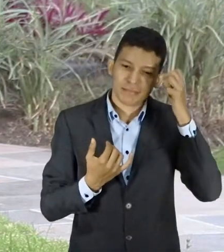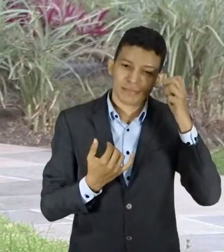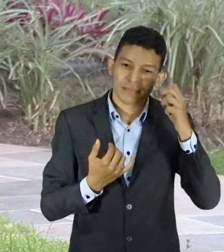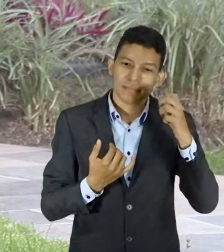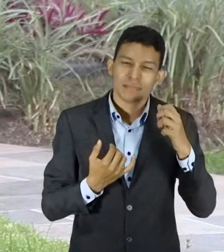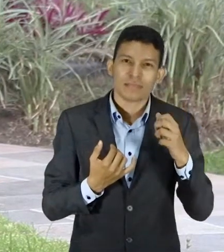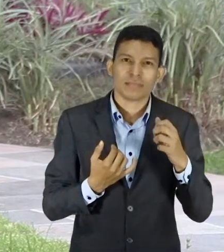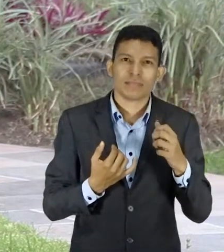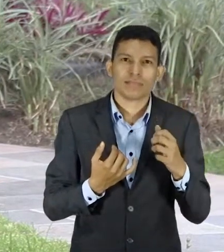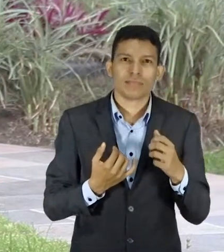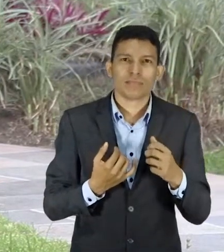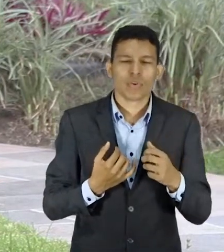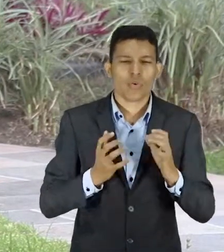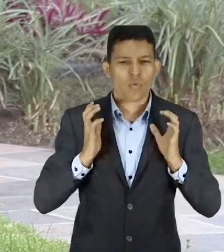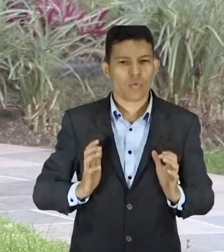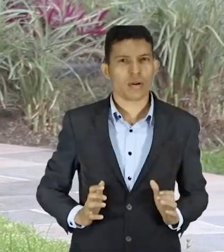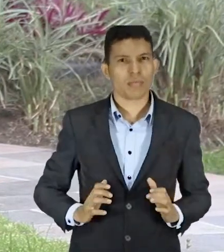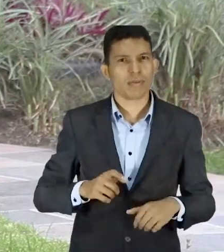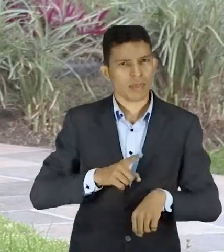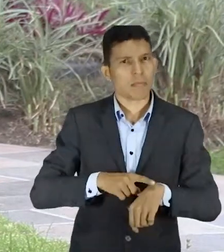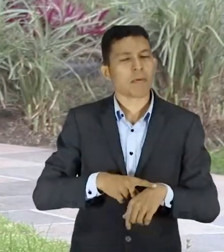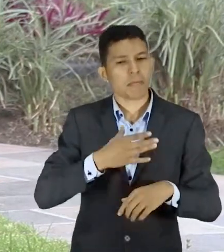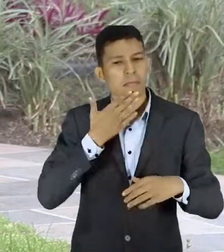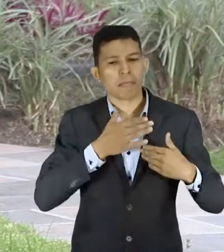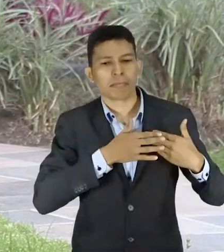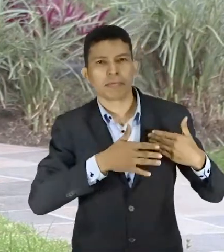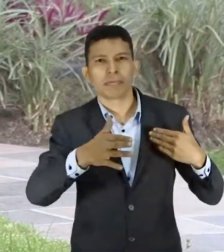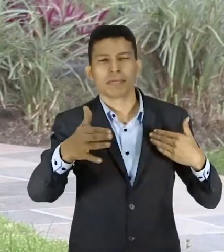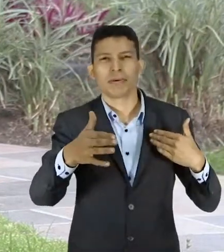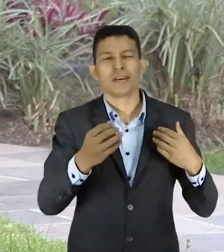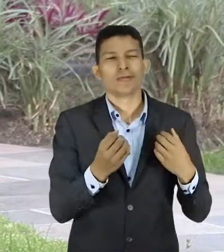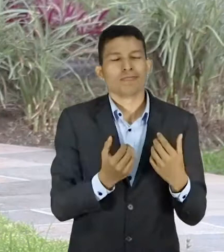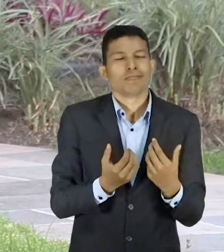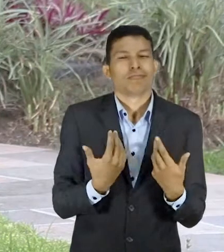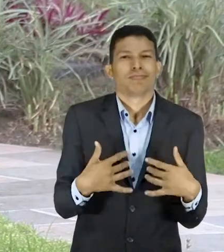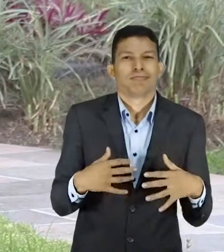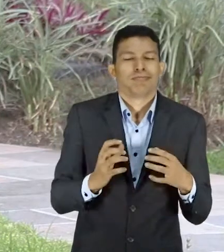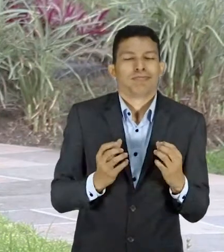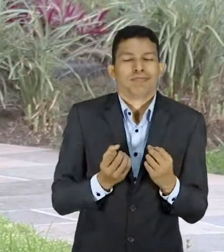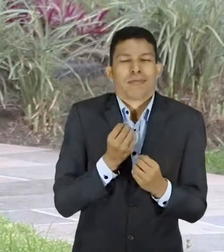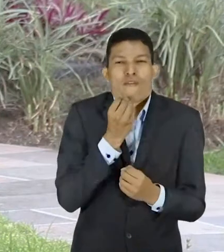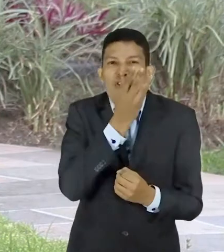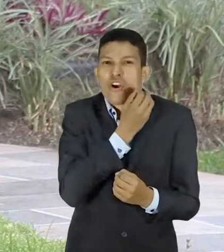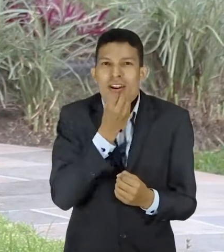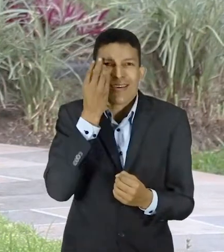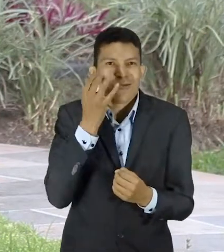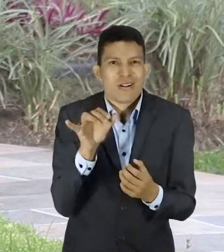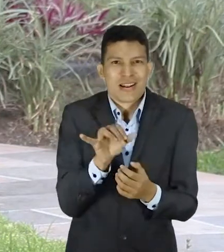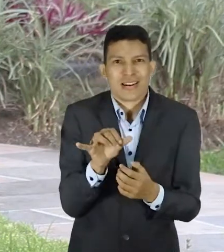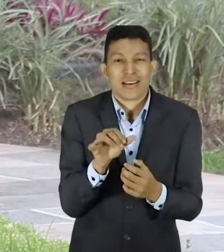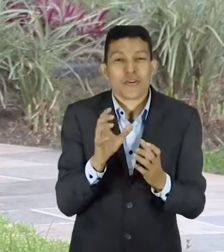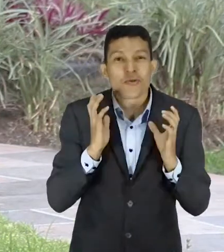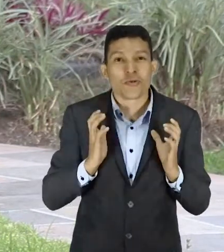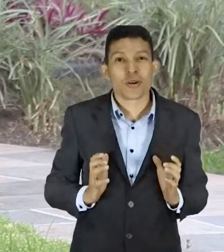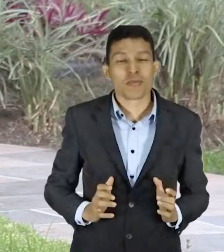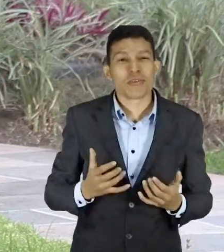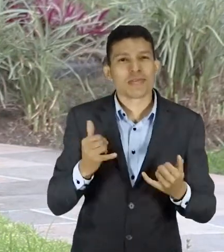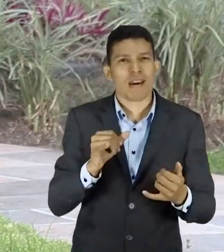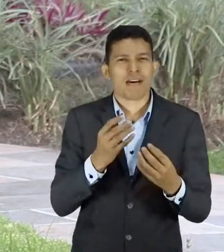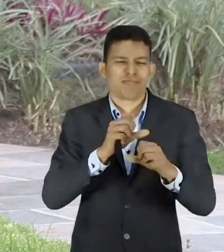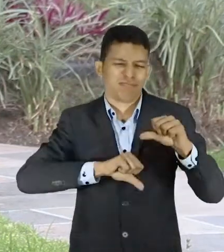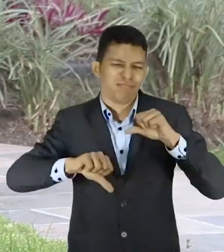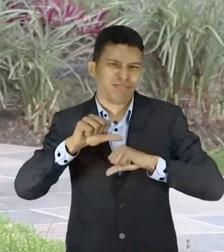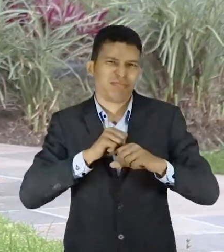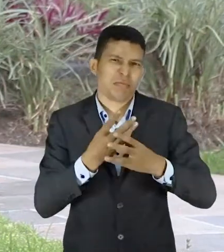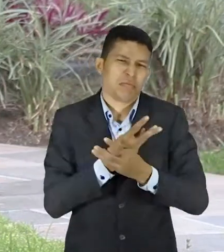Y el organismo, después de un tiempo, empieza a florecer. El organismo, cuando ya la quimio va pasando,